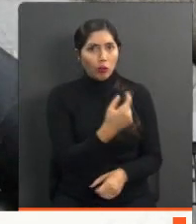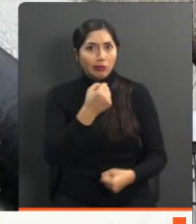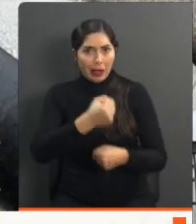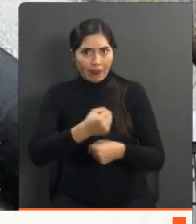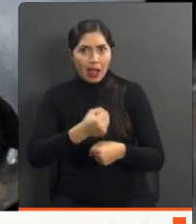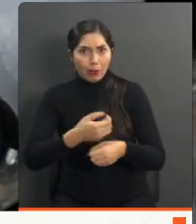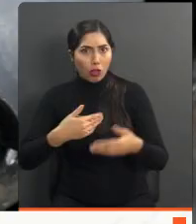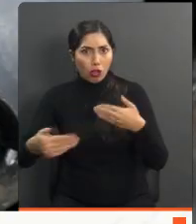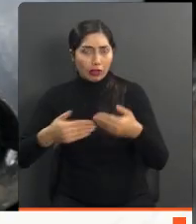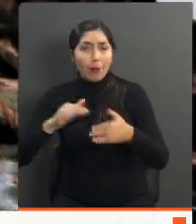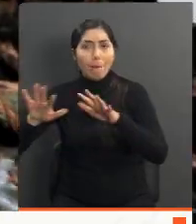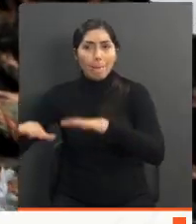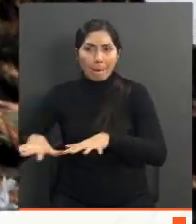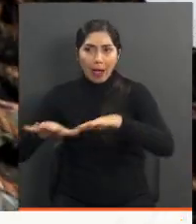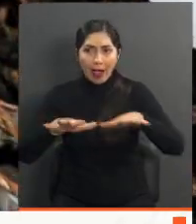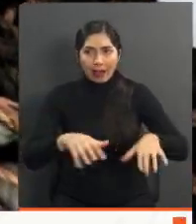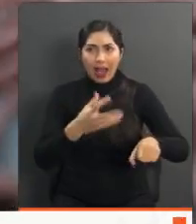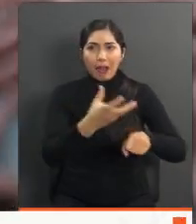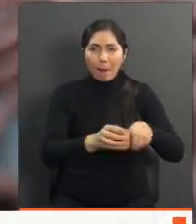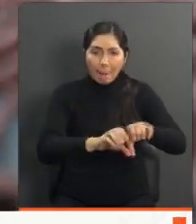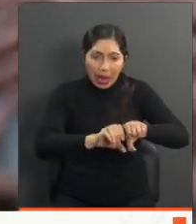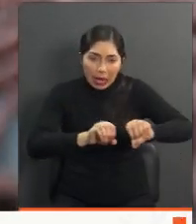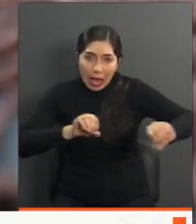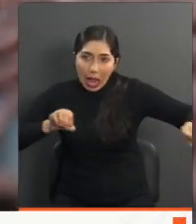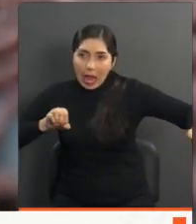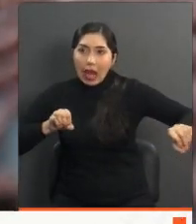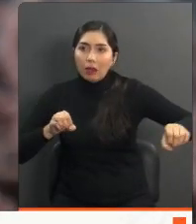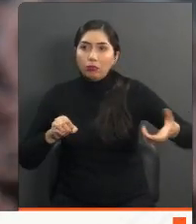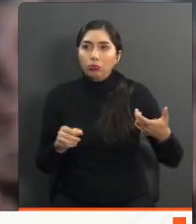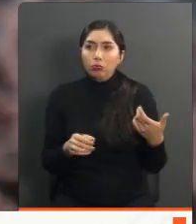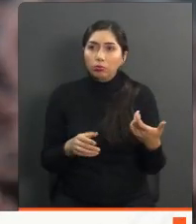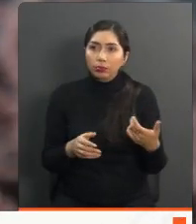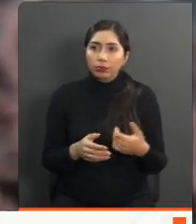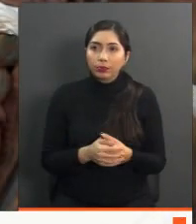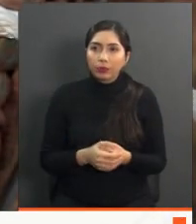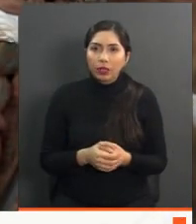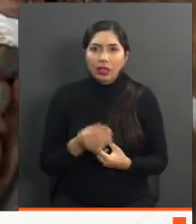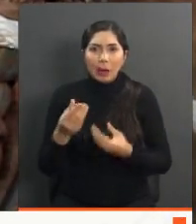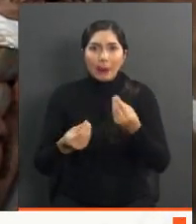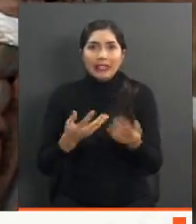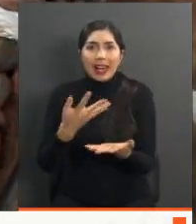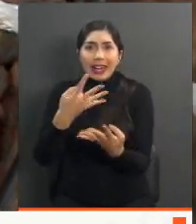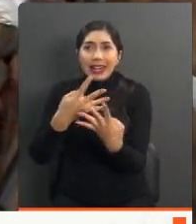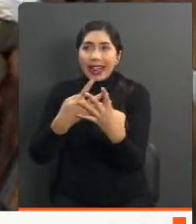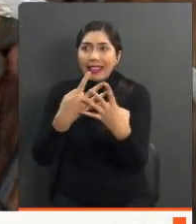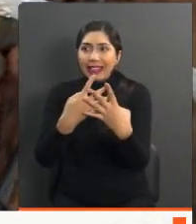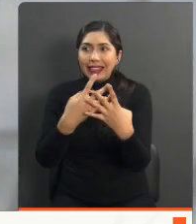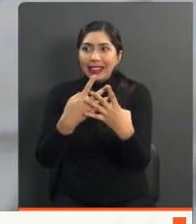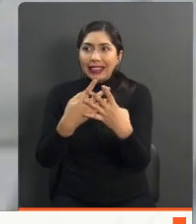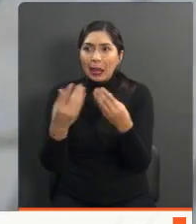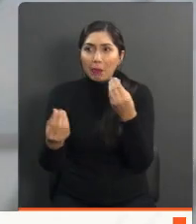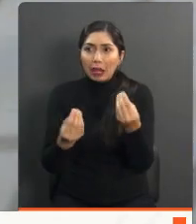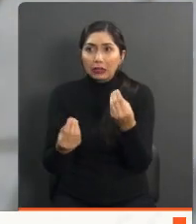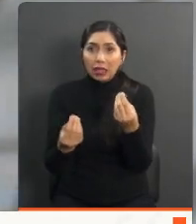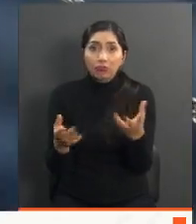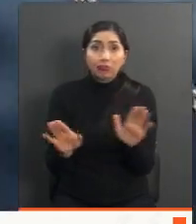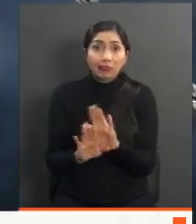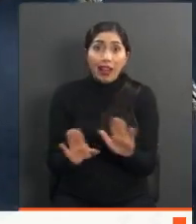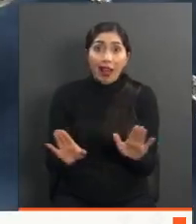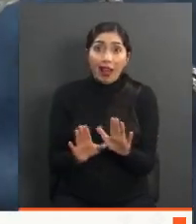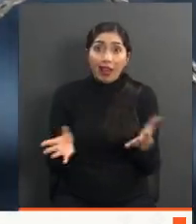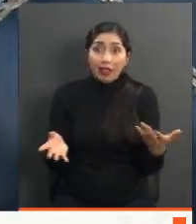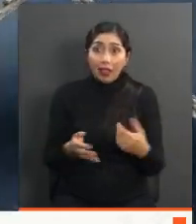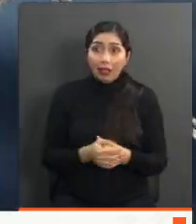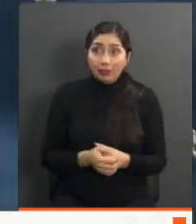o ya mangueras y cuerdas check pero qué pasaba con las redes increíblemente nada la pintura que les